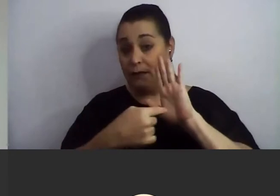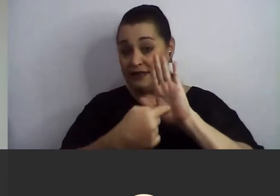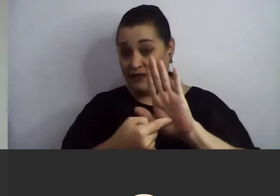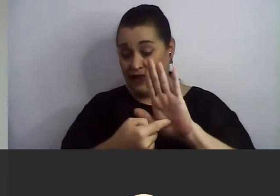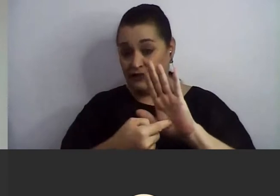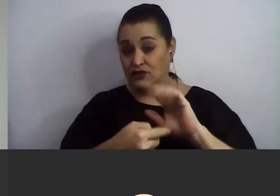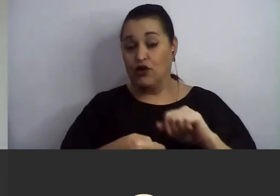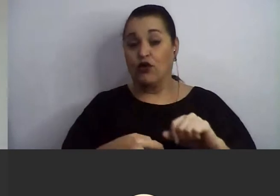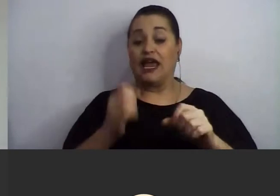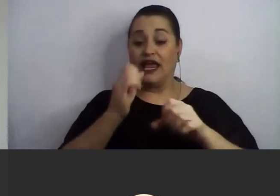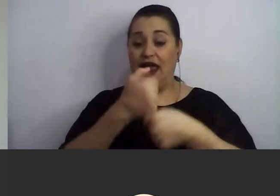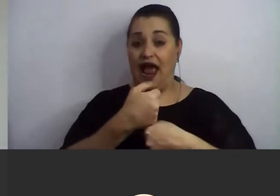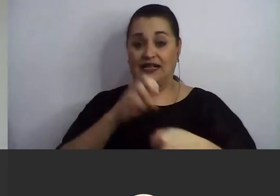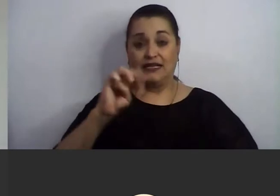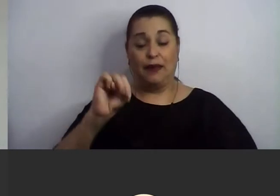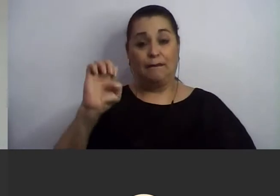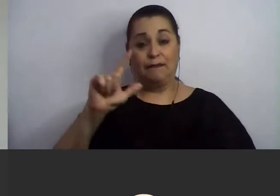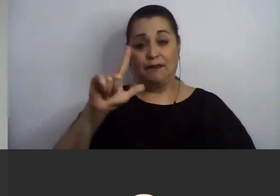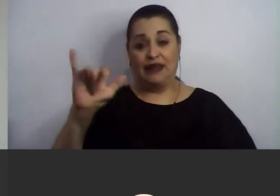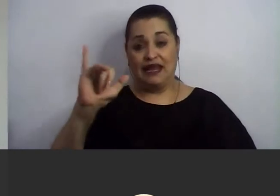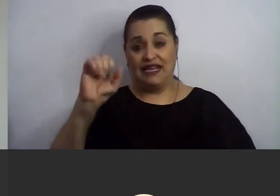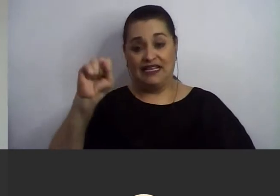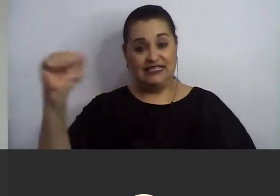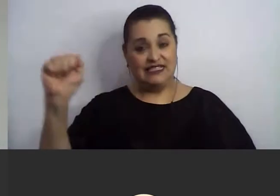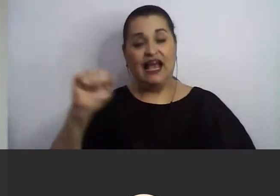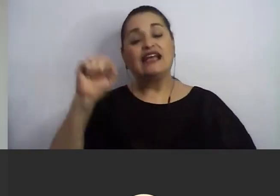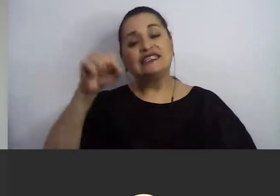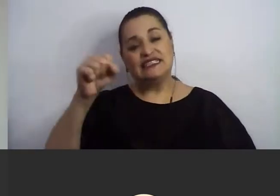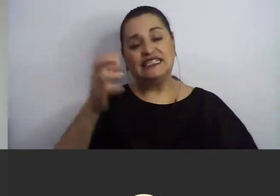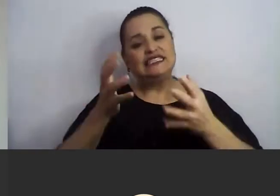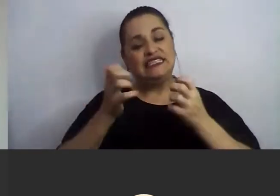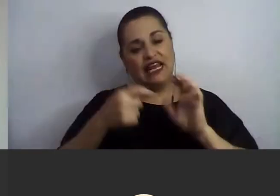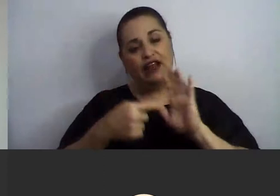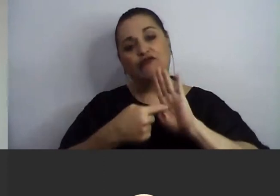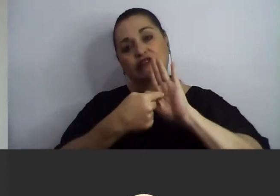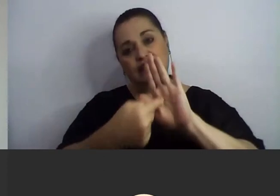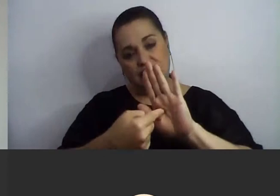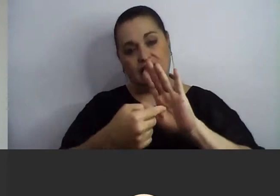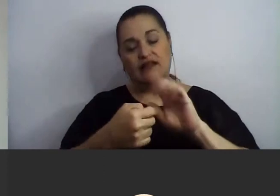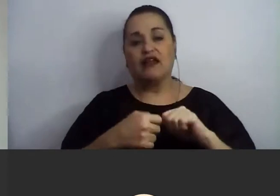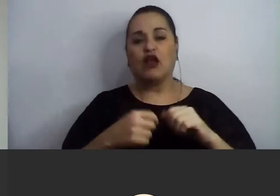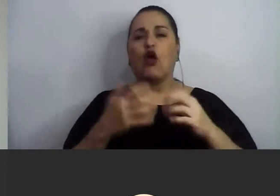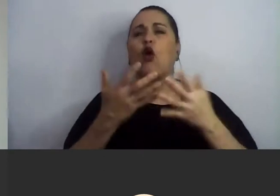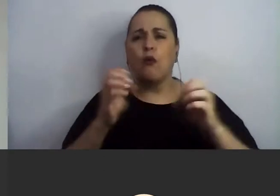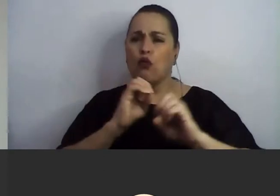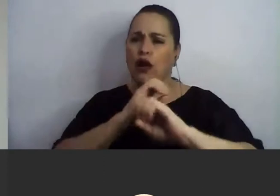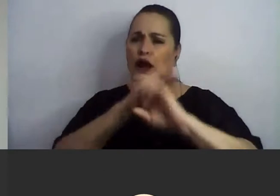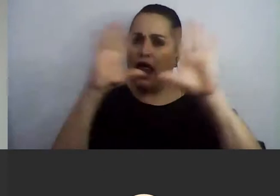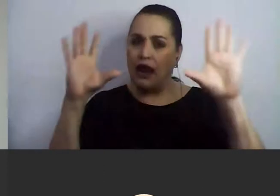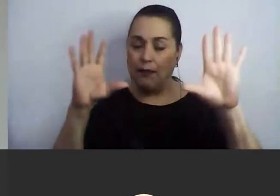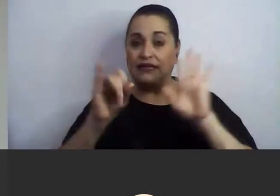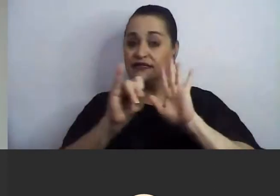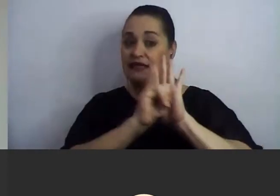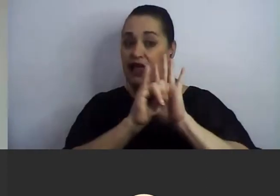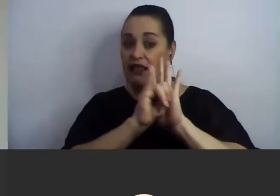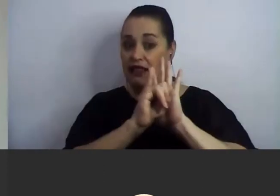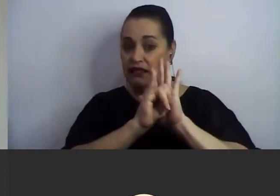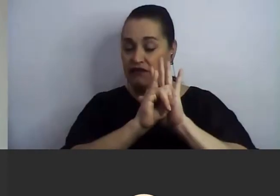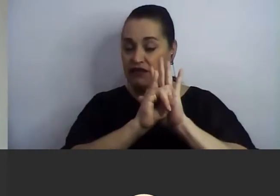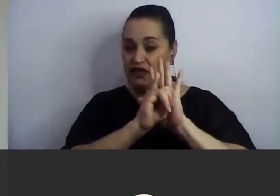que nos hace doña Melisa, sí quisiera resaltar cómo claramente se identifica